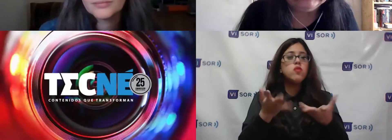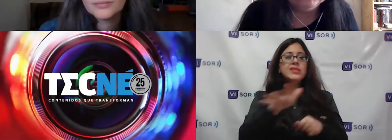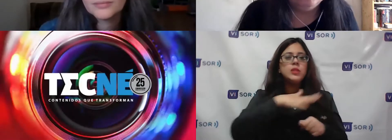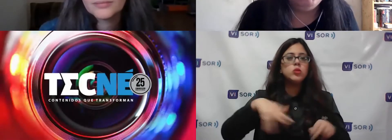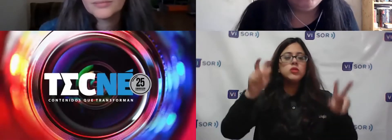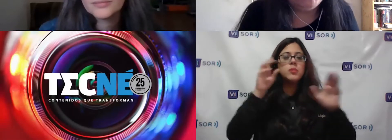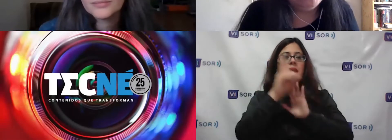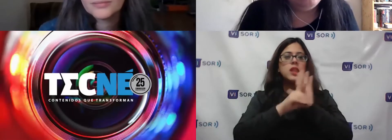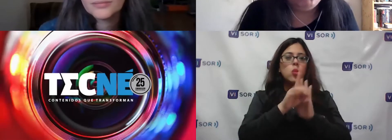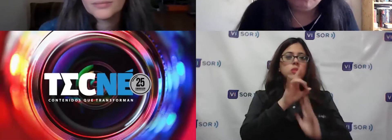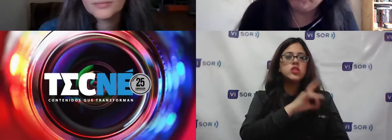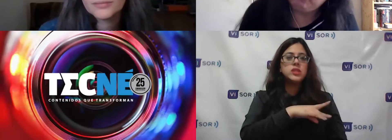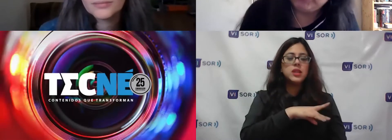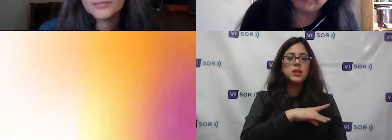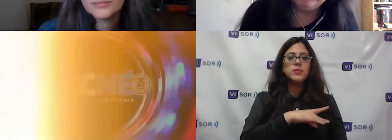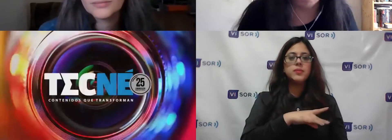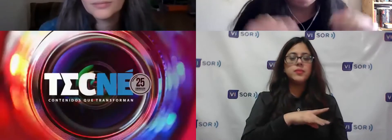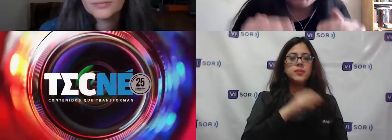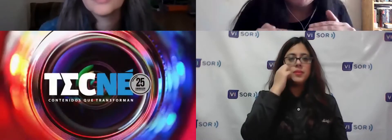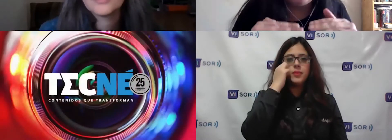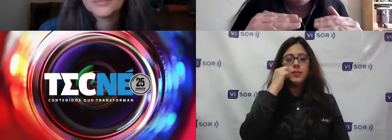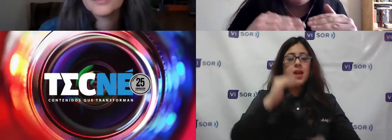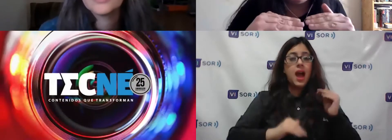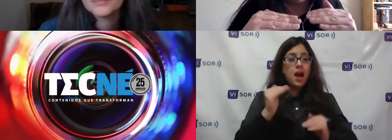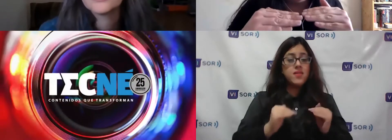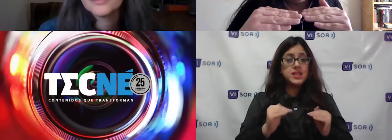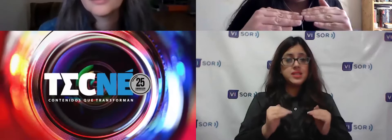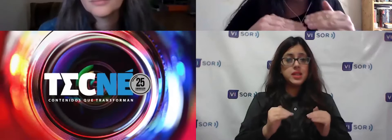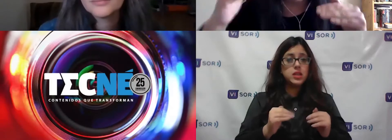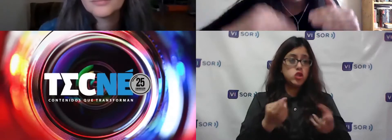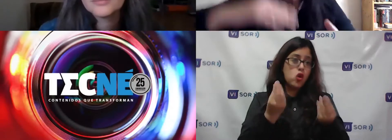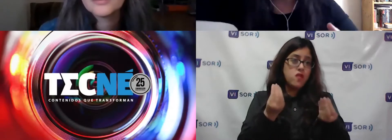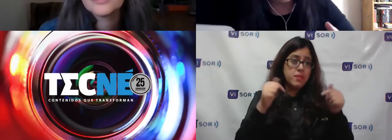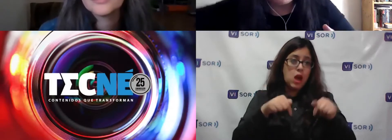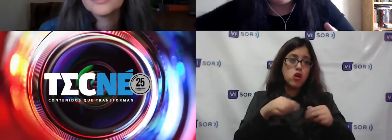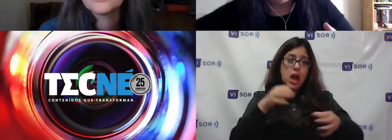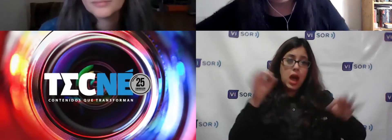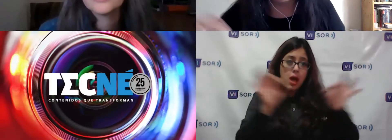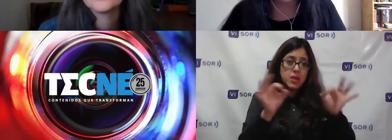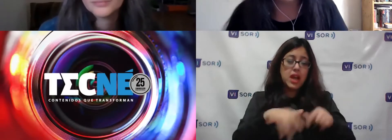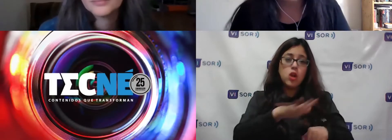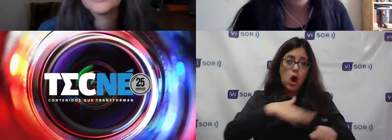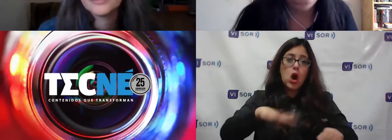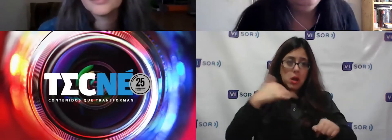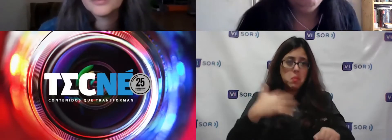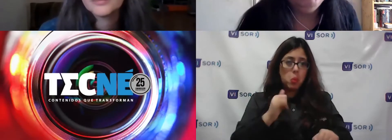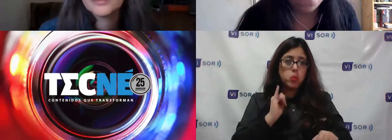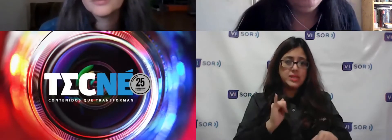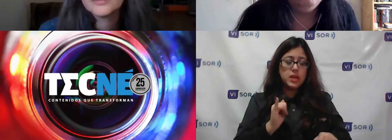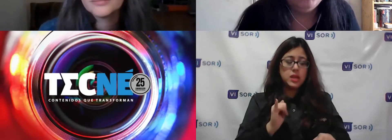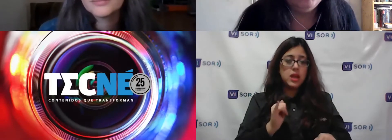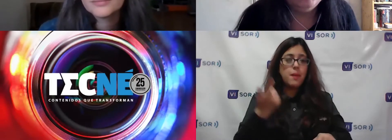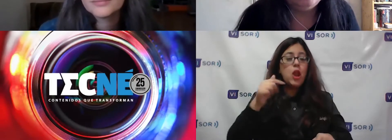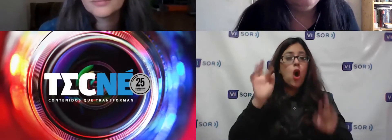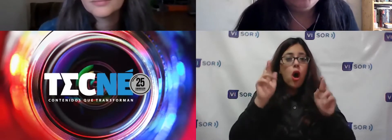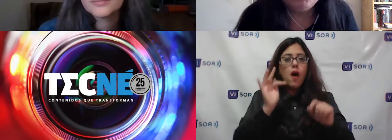me atrevo a decir que en momentos más importantes digo en el presente ojalá que sea más adelante más importante alguno en este momento